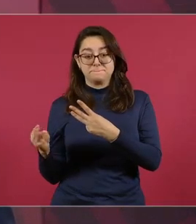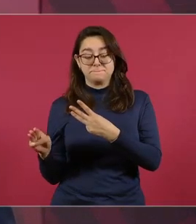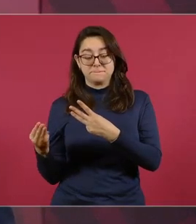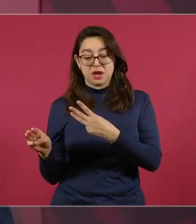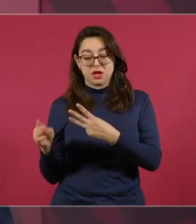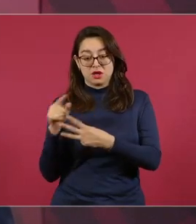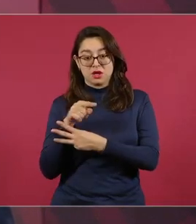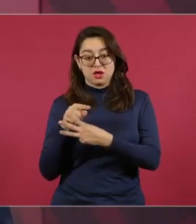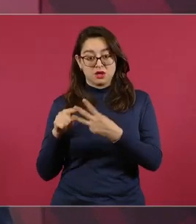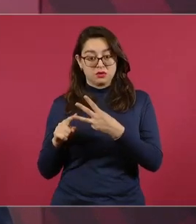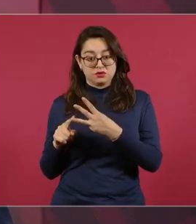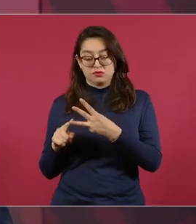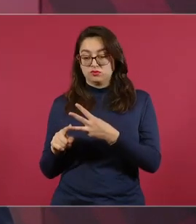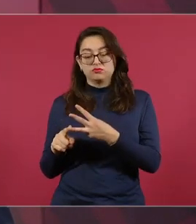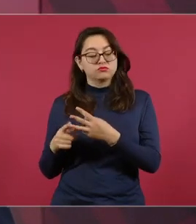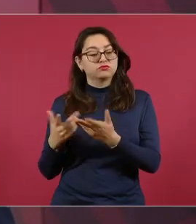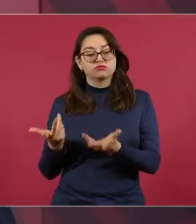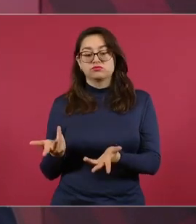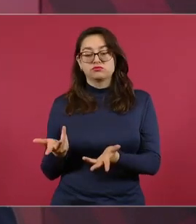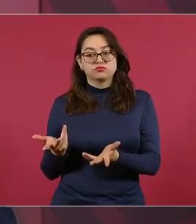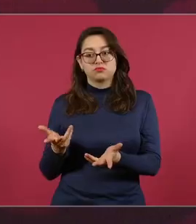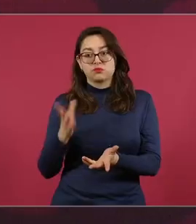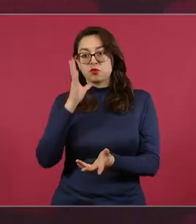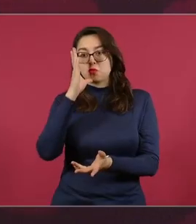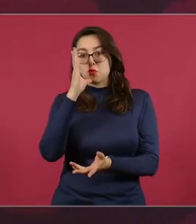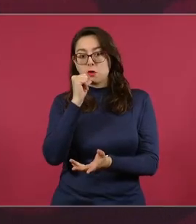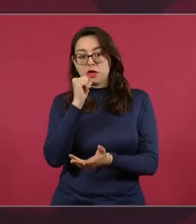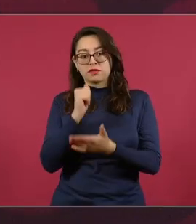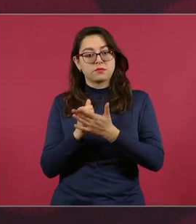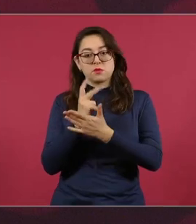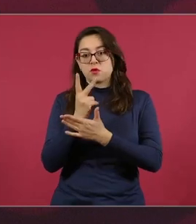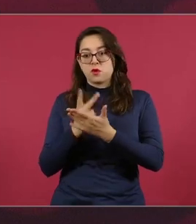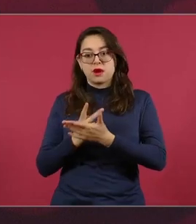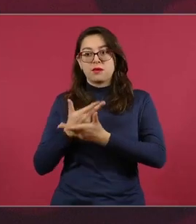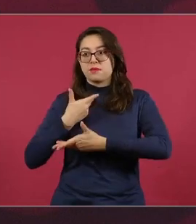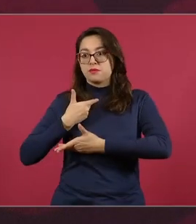semana de junio.